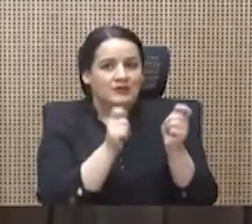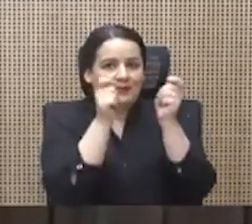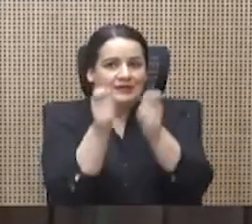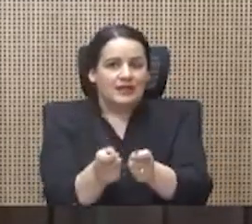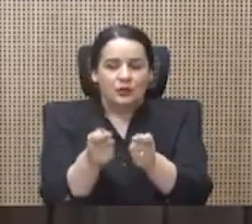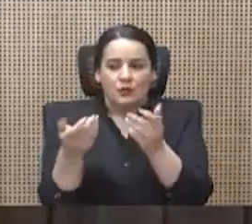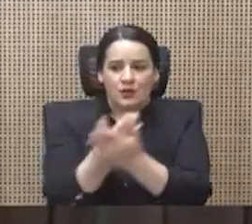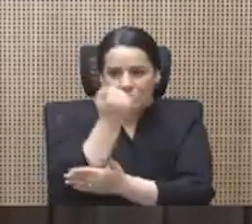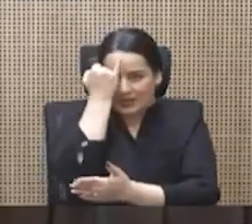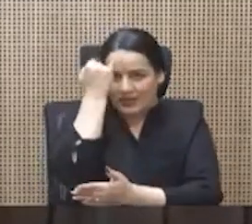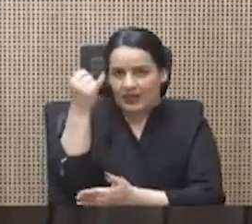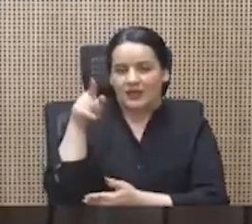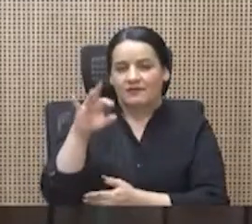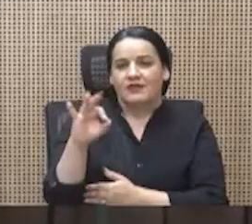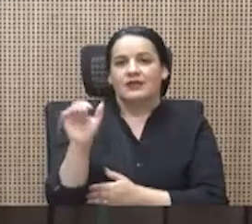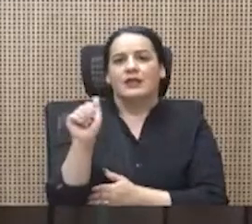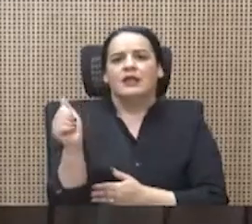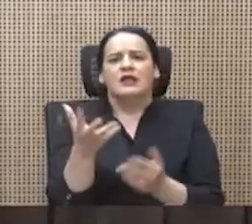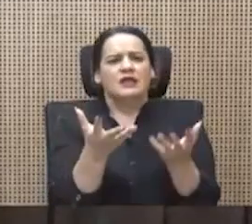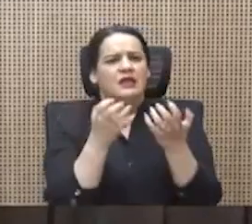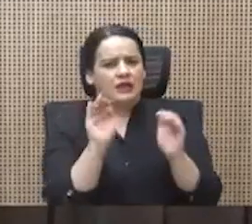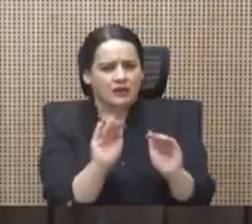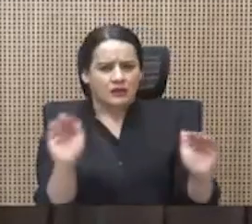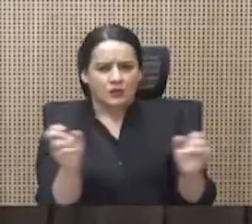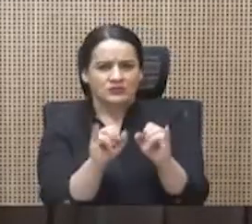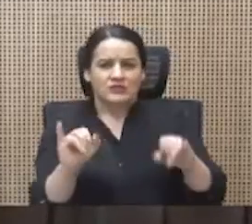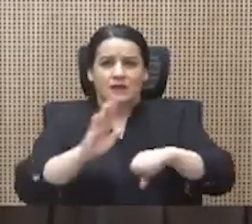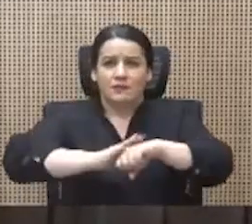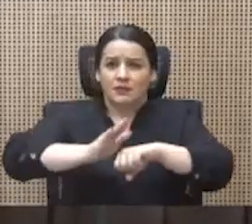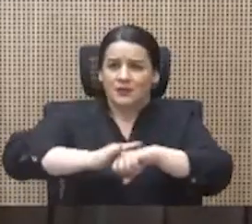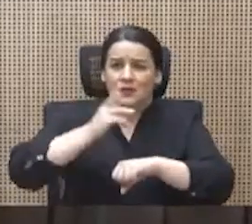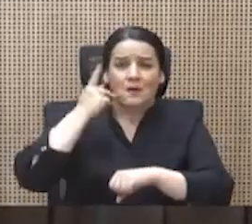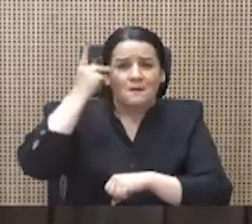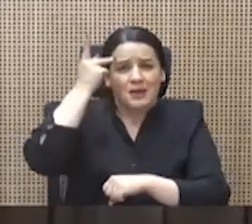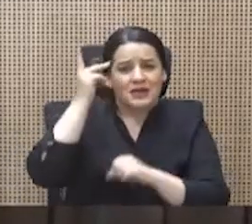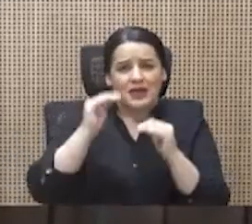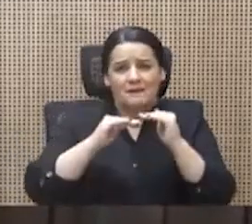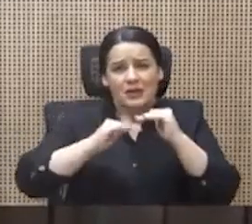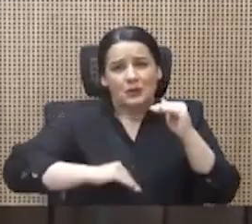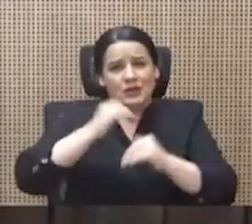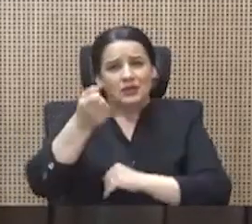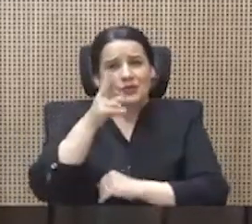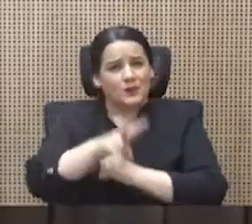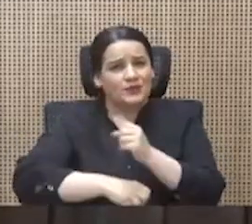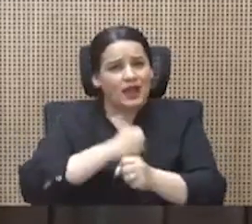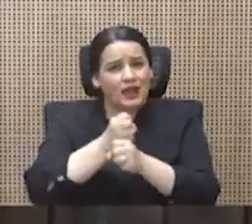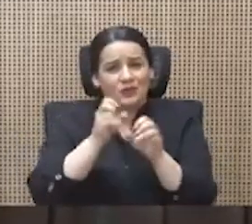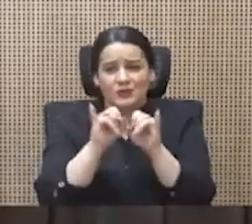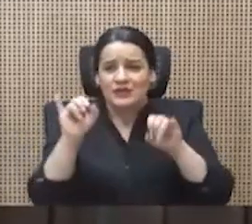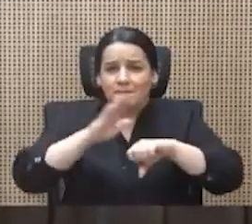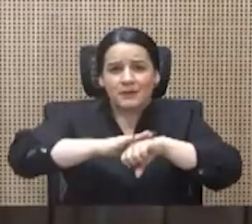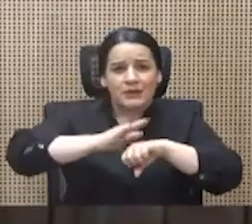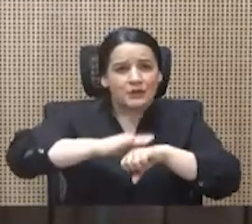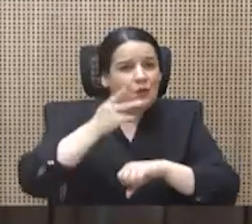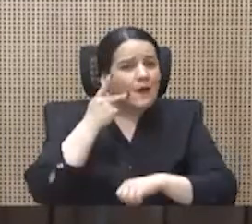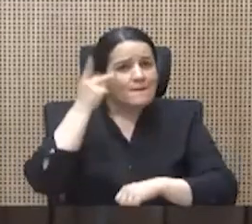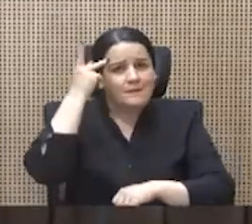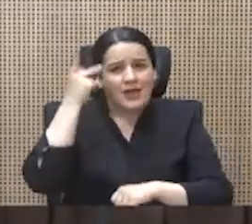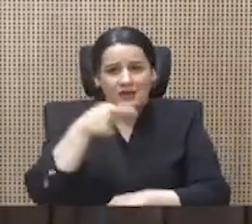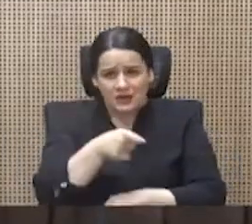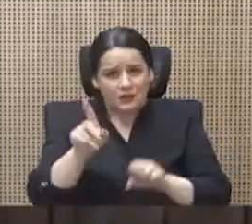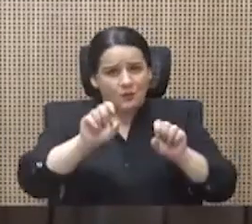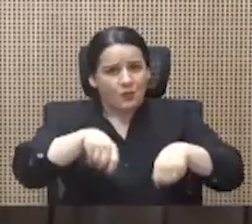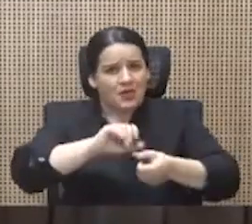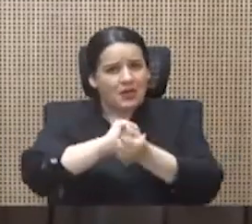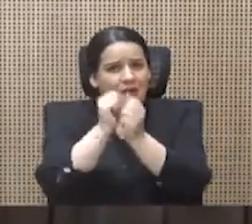amplio donde pretende que niños sin el consentimiento de sus padres niños menores de doce años sin el consentimiento de sus padres puedan